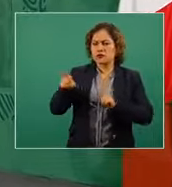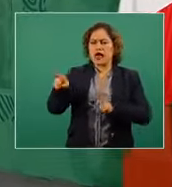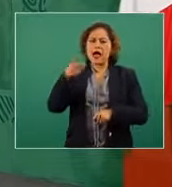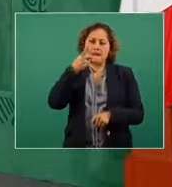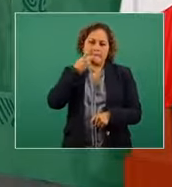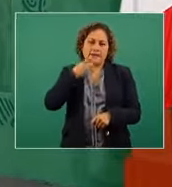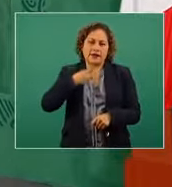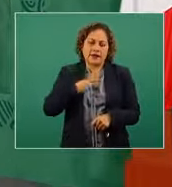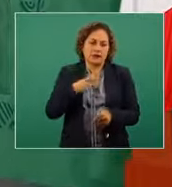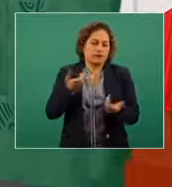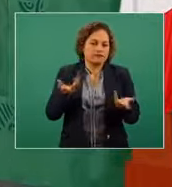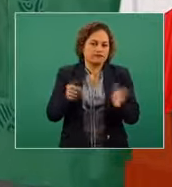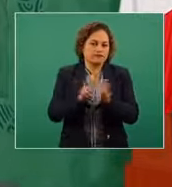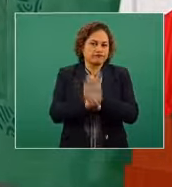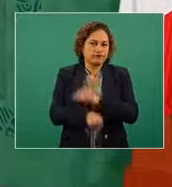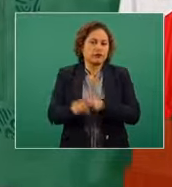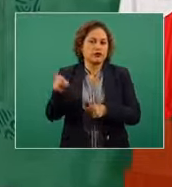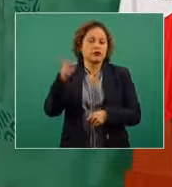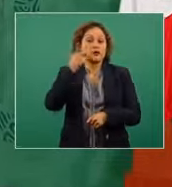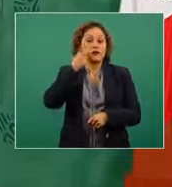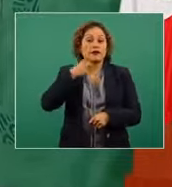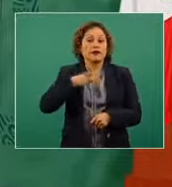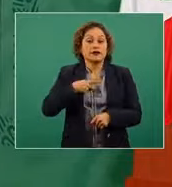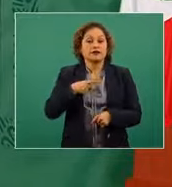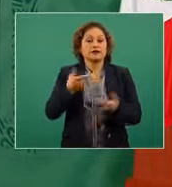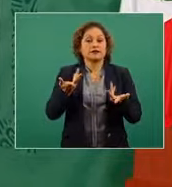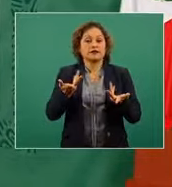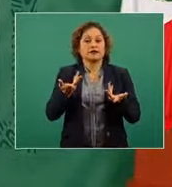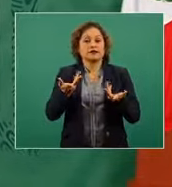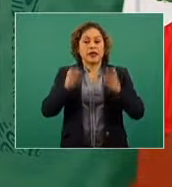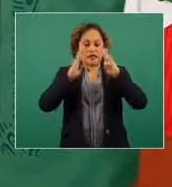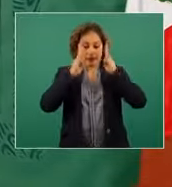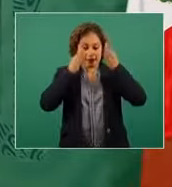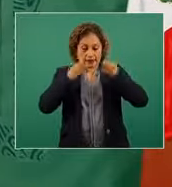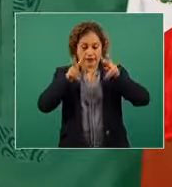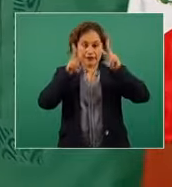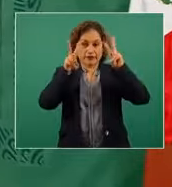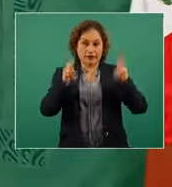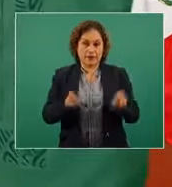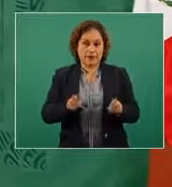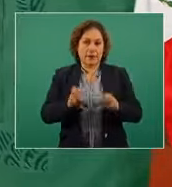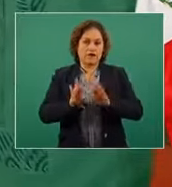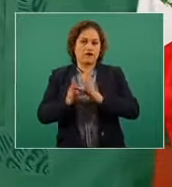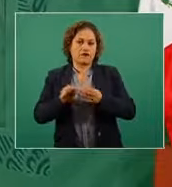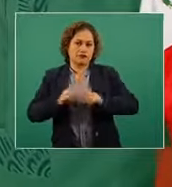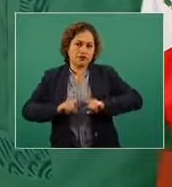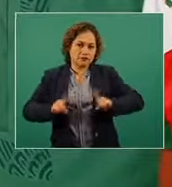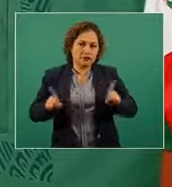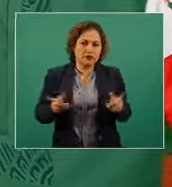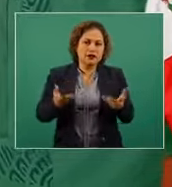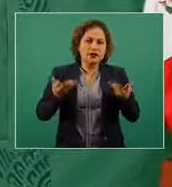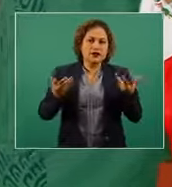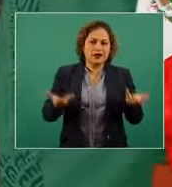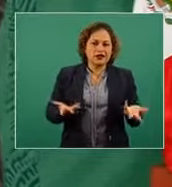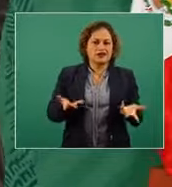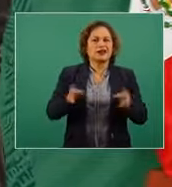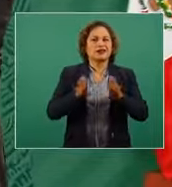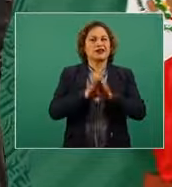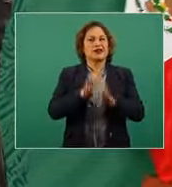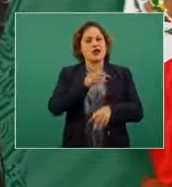de que no debe de tratarse así el tema, más